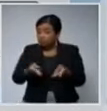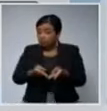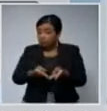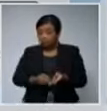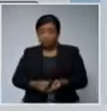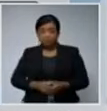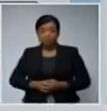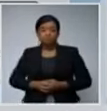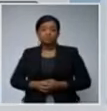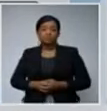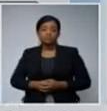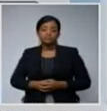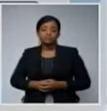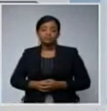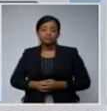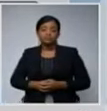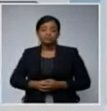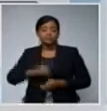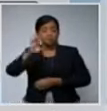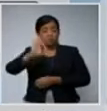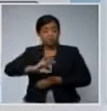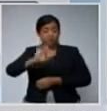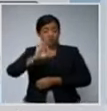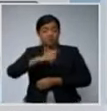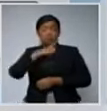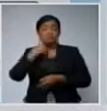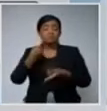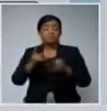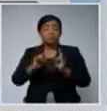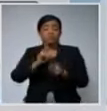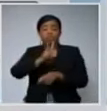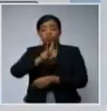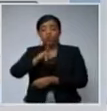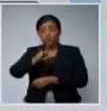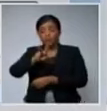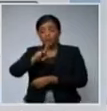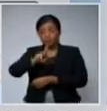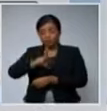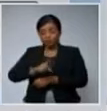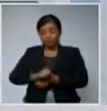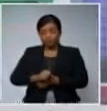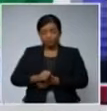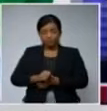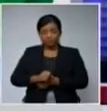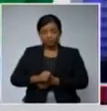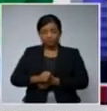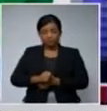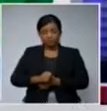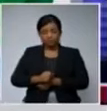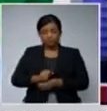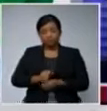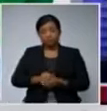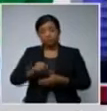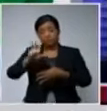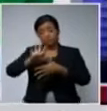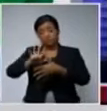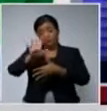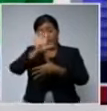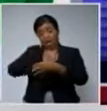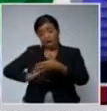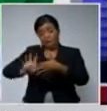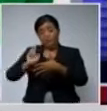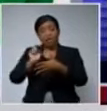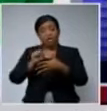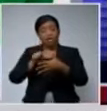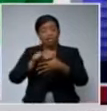Esto da una letalidad de un 2,21%, como ya había informado. La región de las Américas, que se mantiene